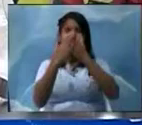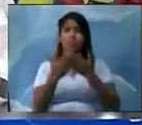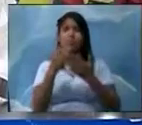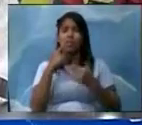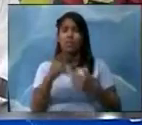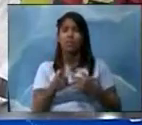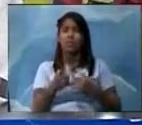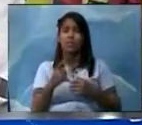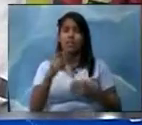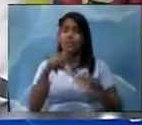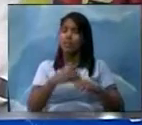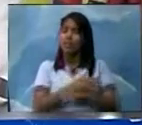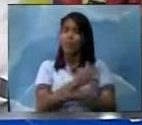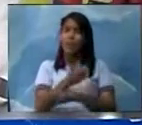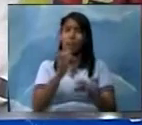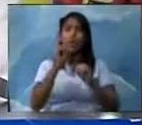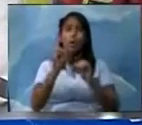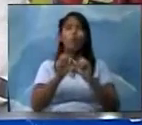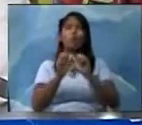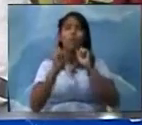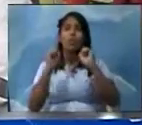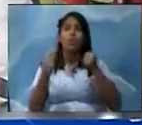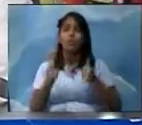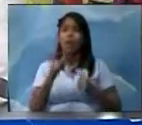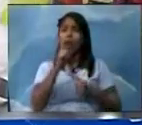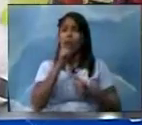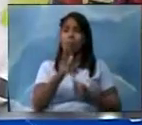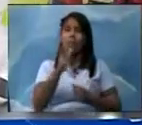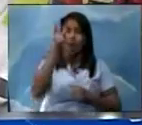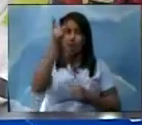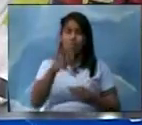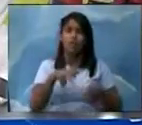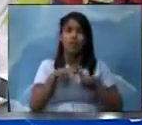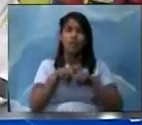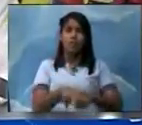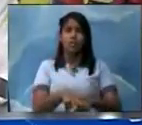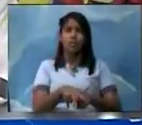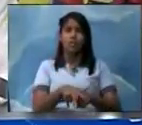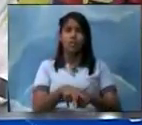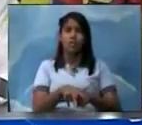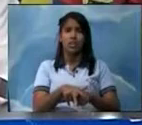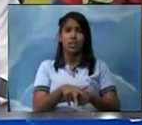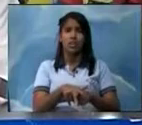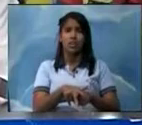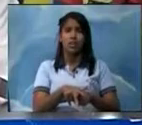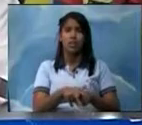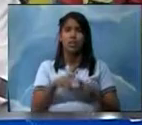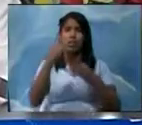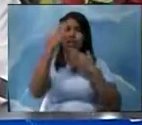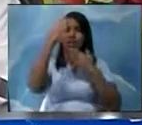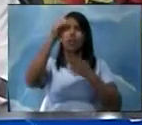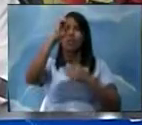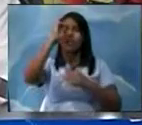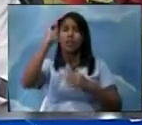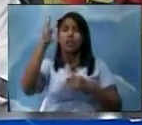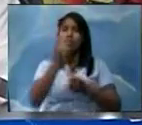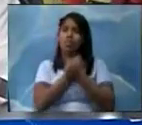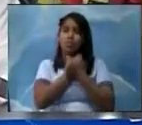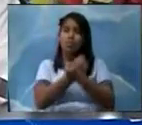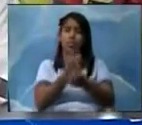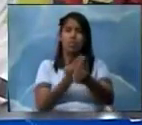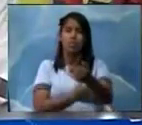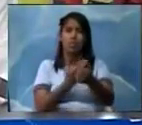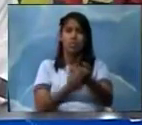Biblia dice que tarde o temprano el malo será castigado gracias a Dios